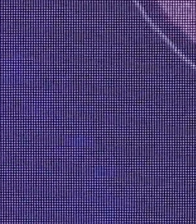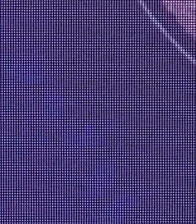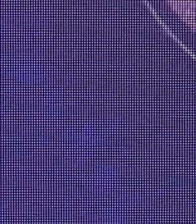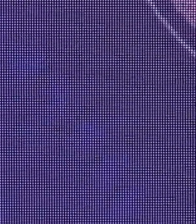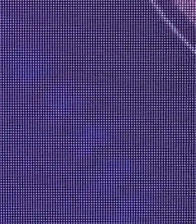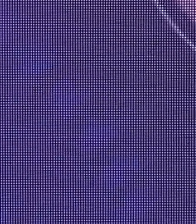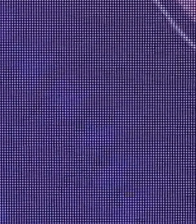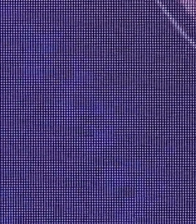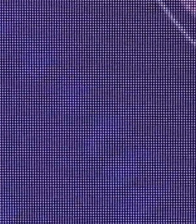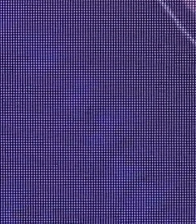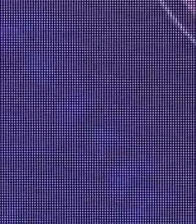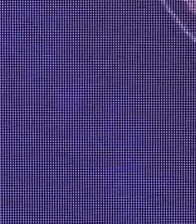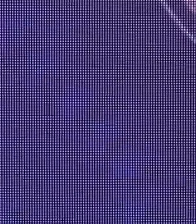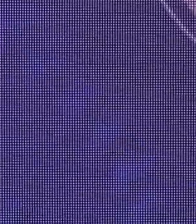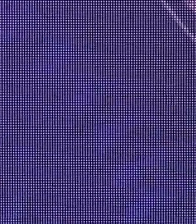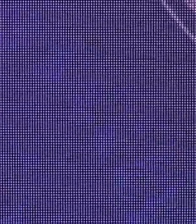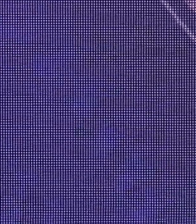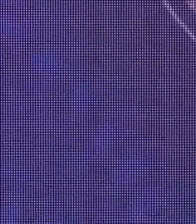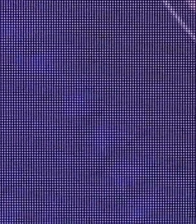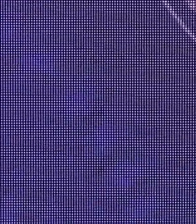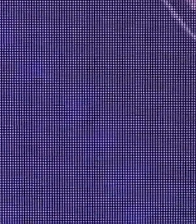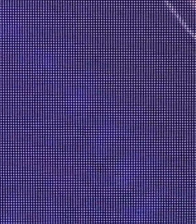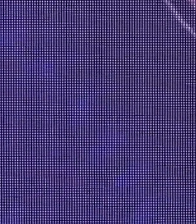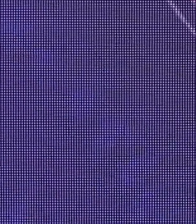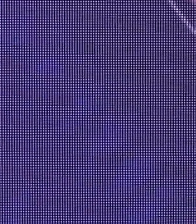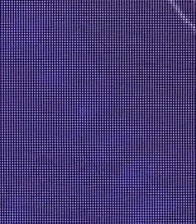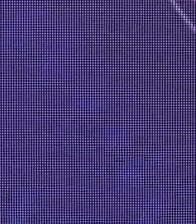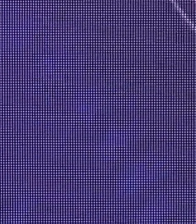puede satisfacer. No significa que todo va a correr después